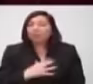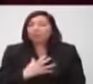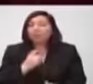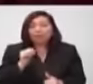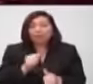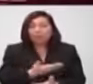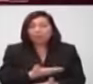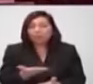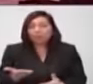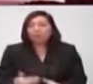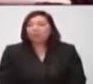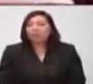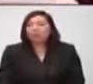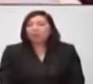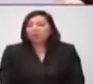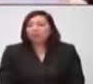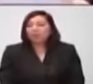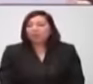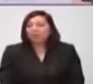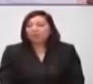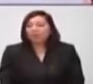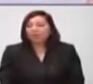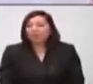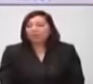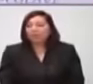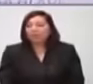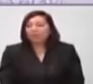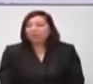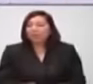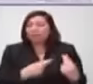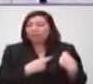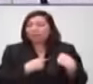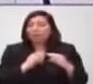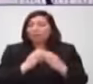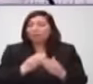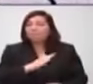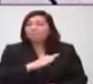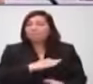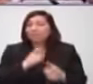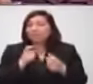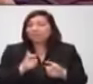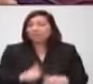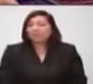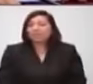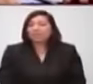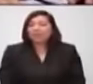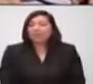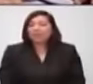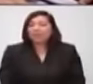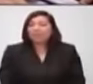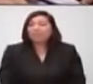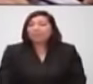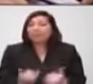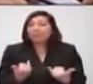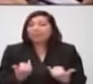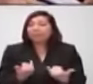todos los colegas congresistas que uno de los roles más importantes que tenemos en el Congreso es la fiscalización. Entonces, en ese